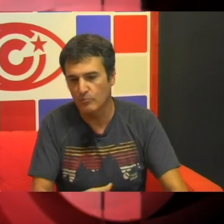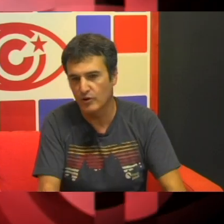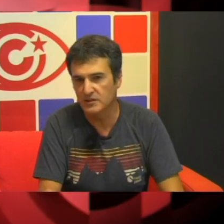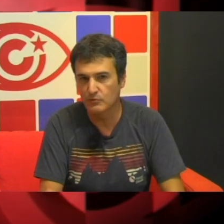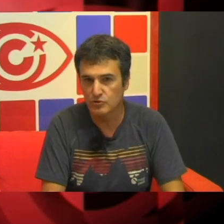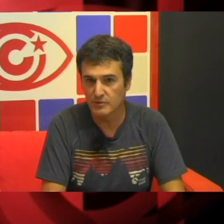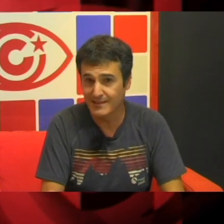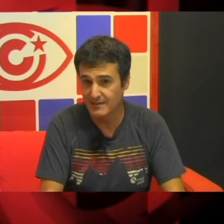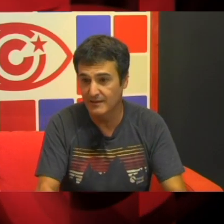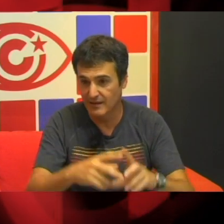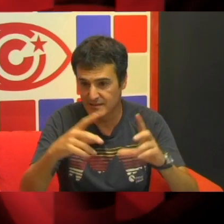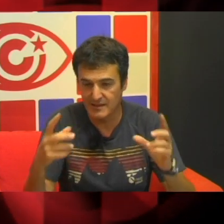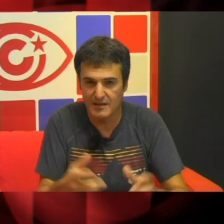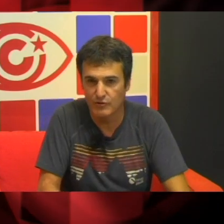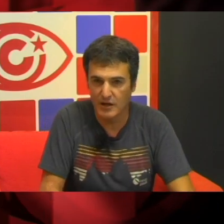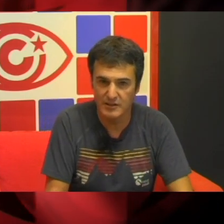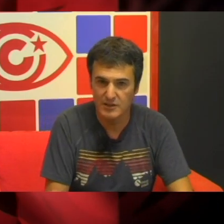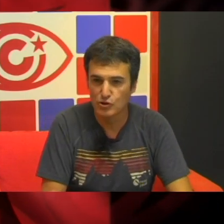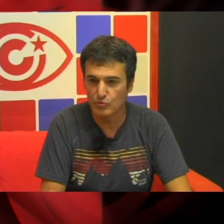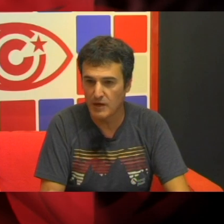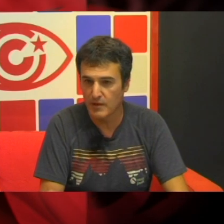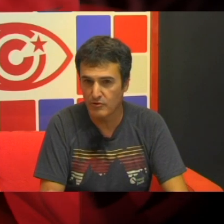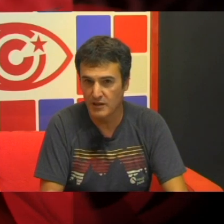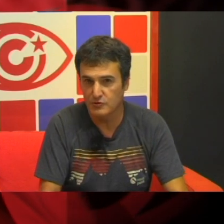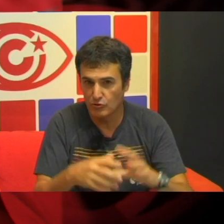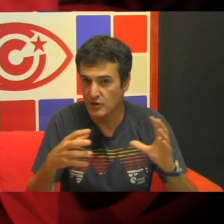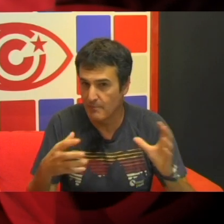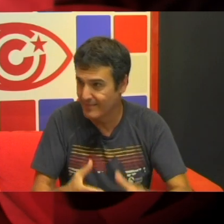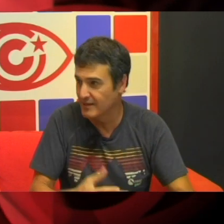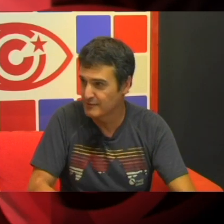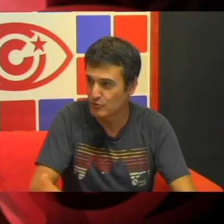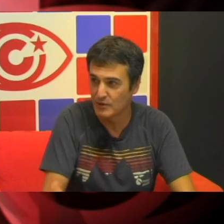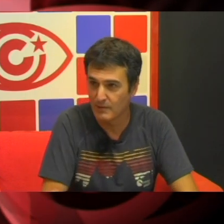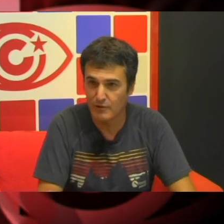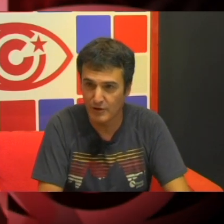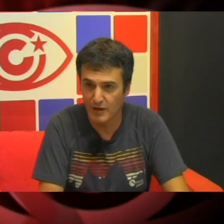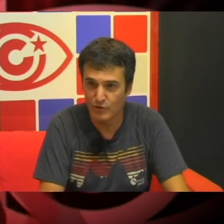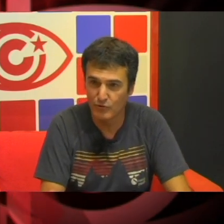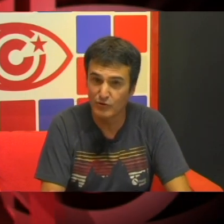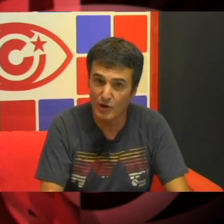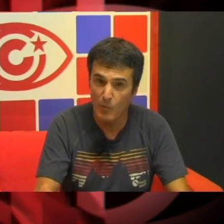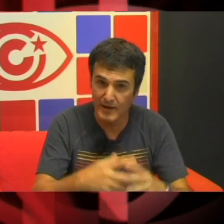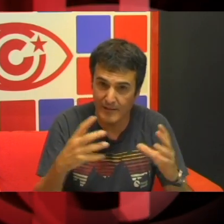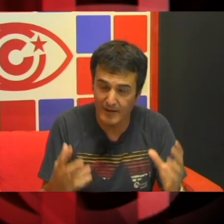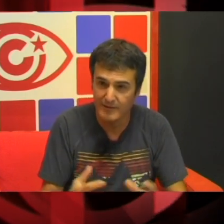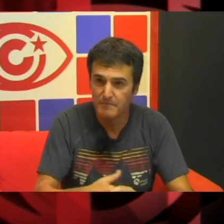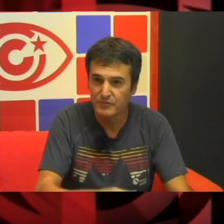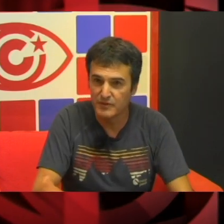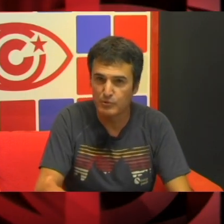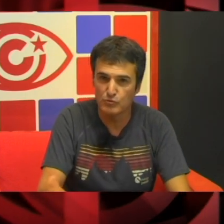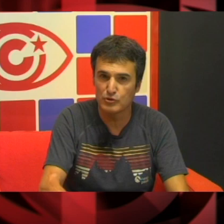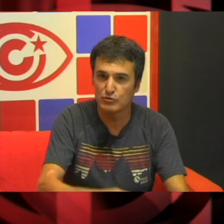corporativos de brasil y de las trasnacionales sobre la amazonía son los que mandan sobre la amazonía no no la humanidad